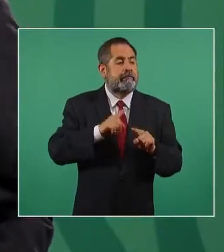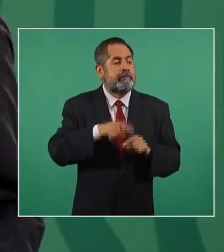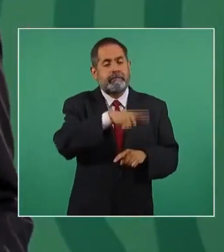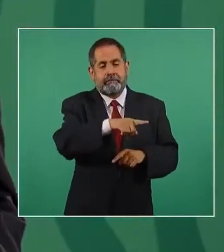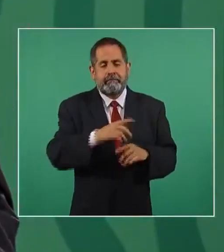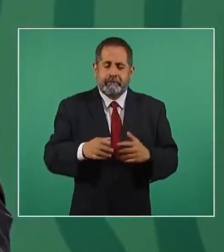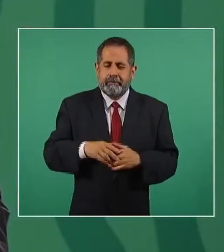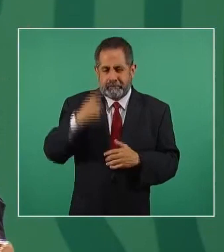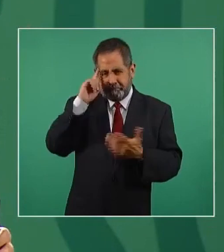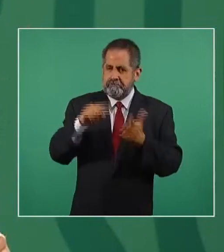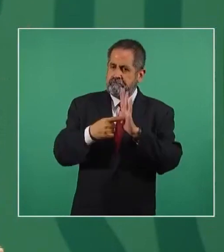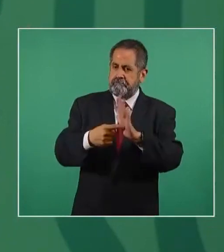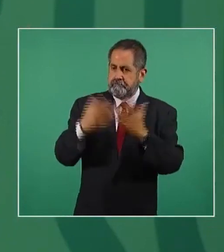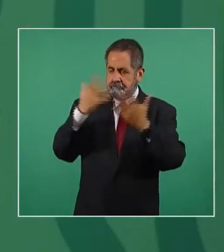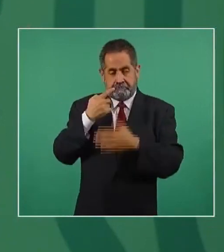para